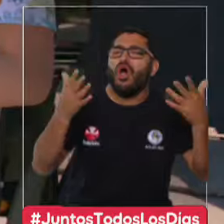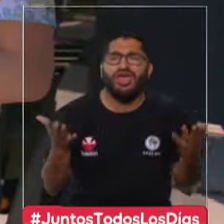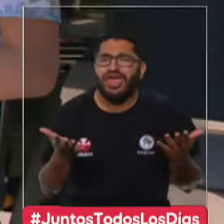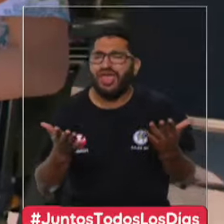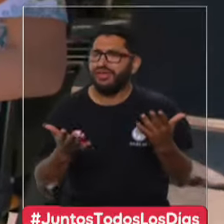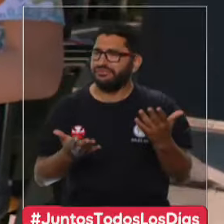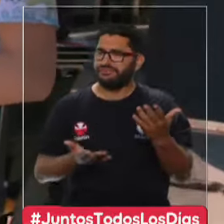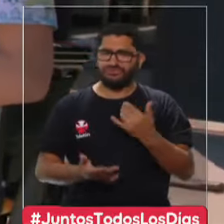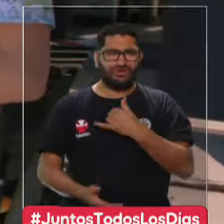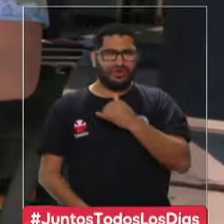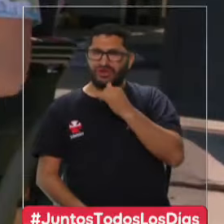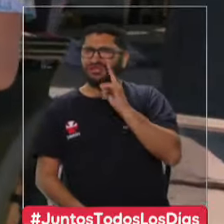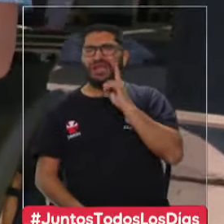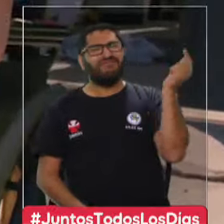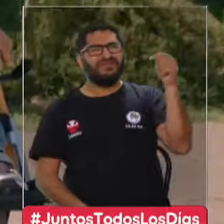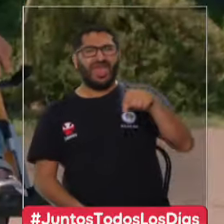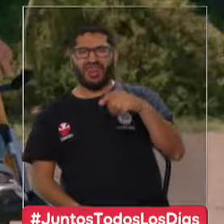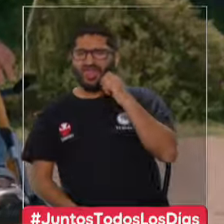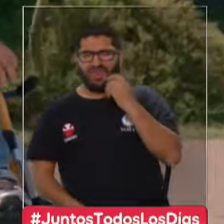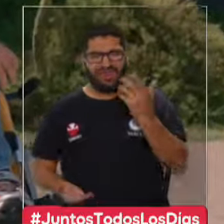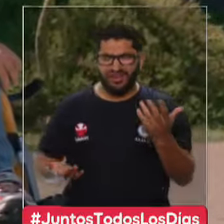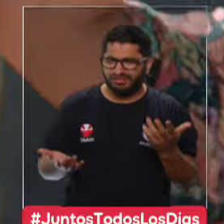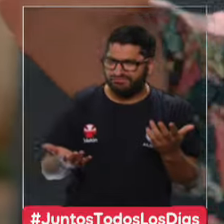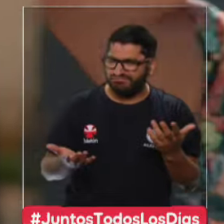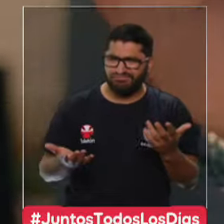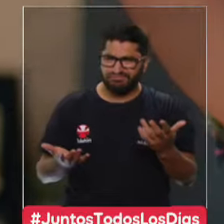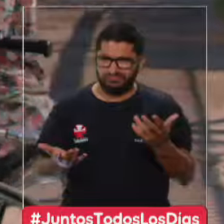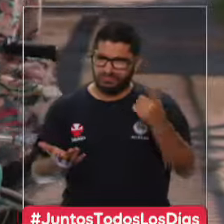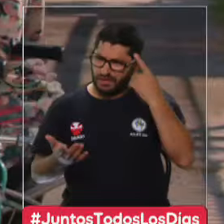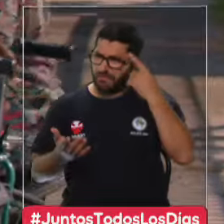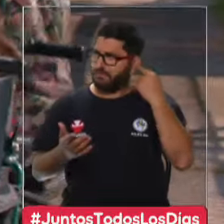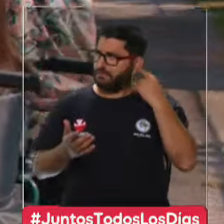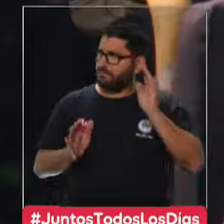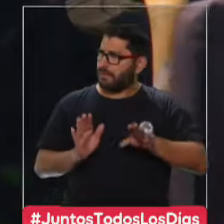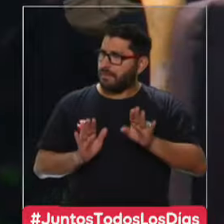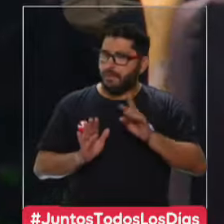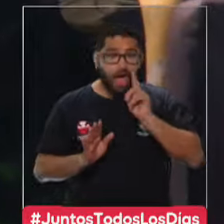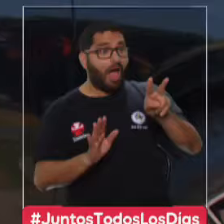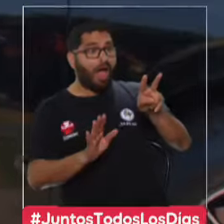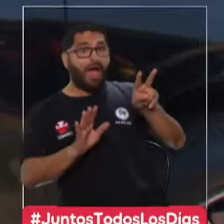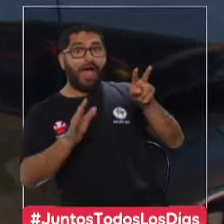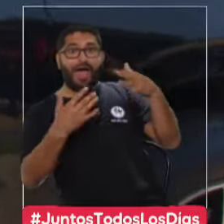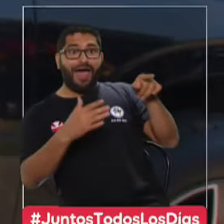venga. Se va a venir. ¡Mira, llegó!